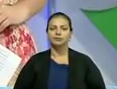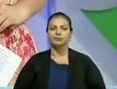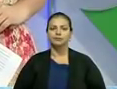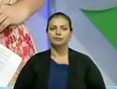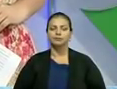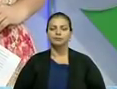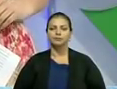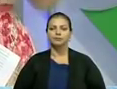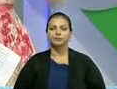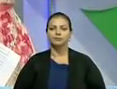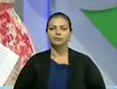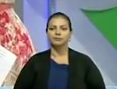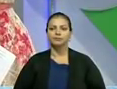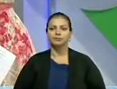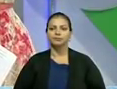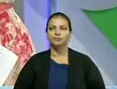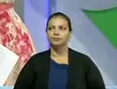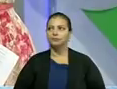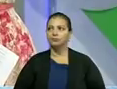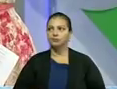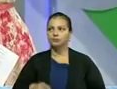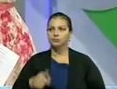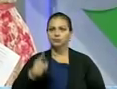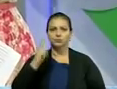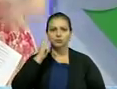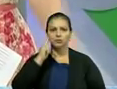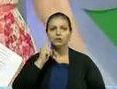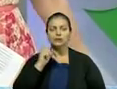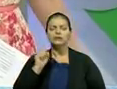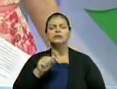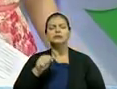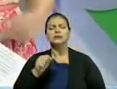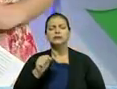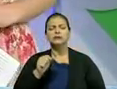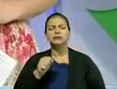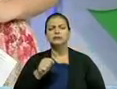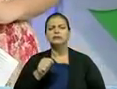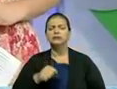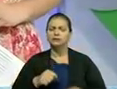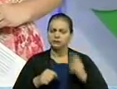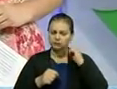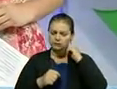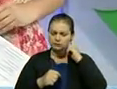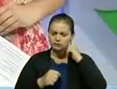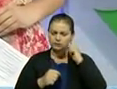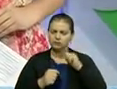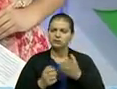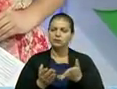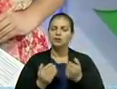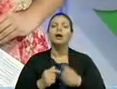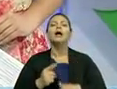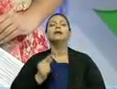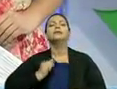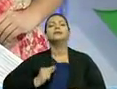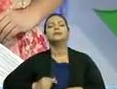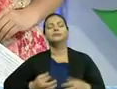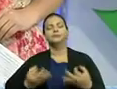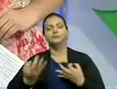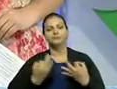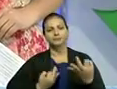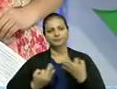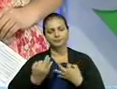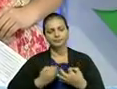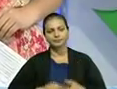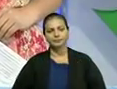¿Charlie? Creo que no nos escucha. Le escucho más. Ahí está. Perfecto. Vamos con el detalle de la información contigo, mi querido Charlie.